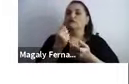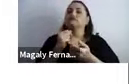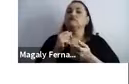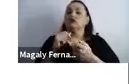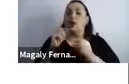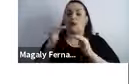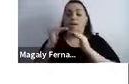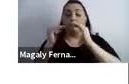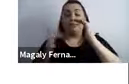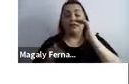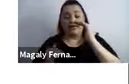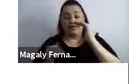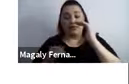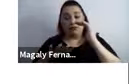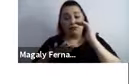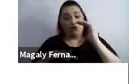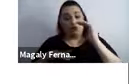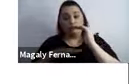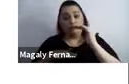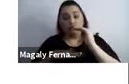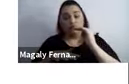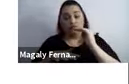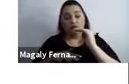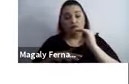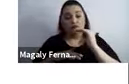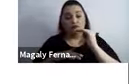mínimo umbral que son el